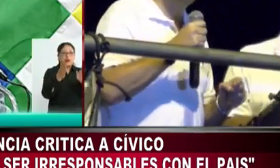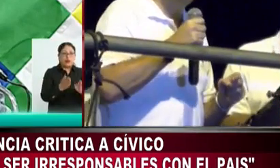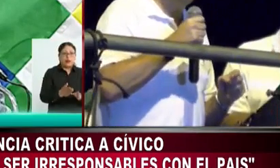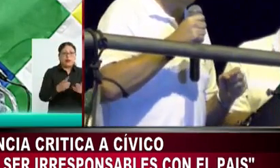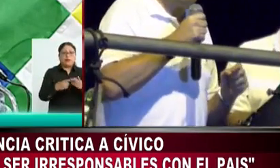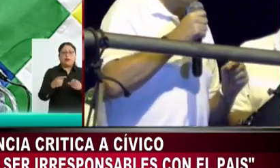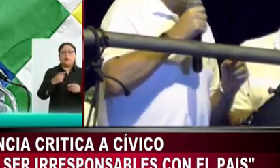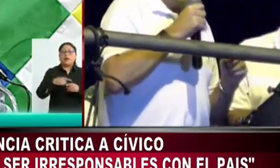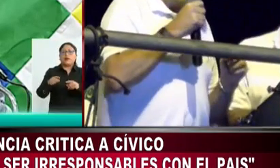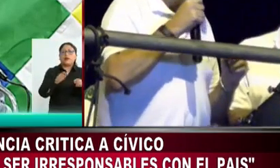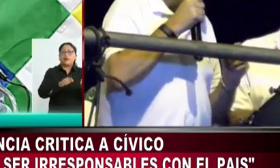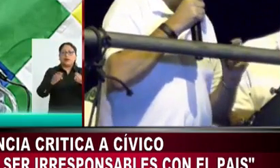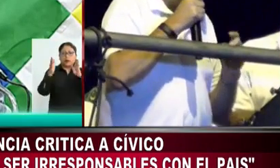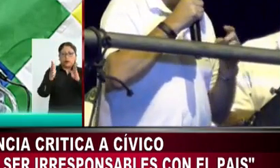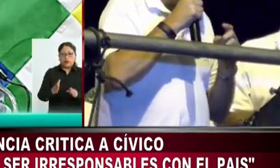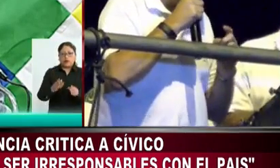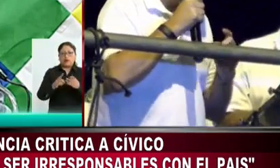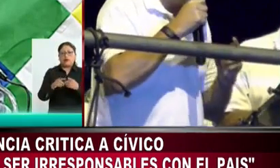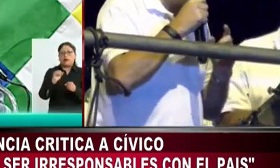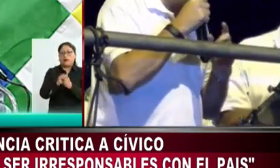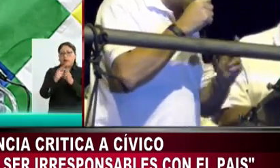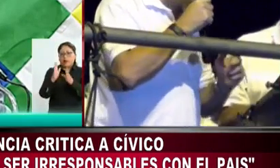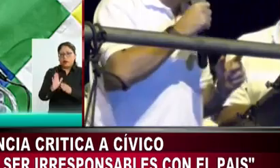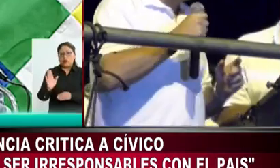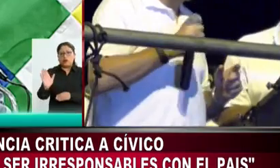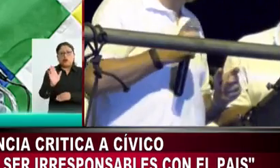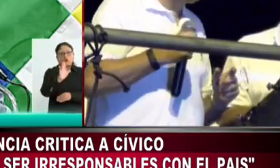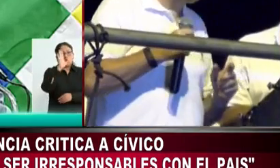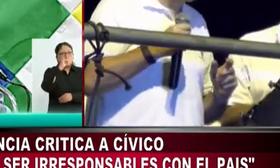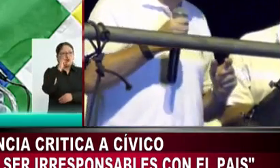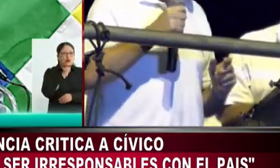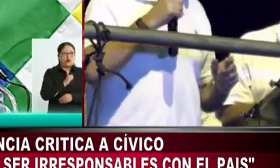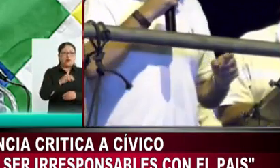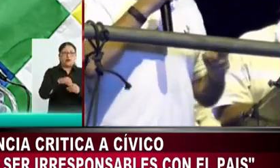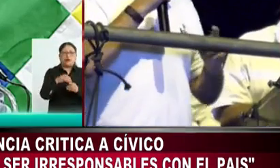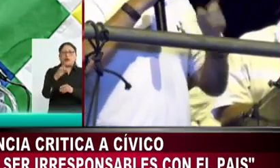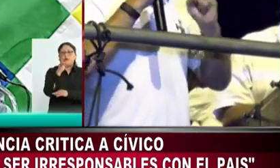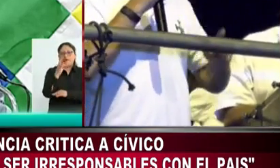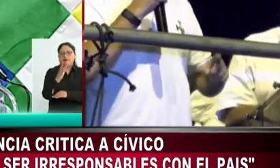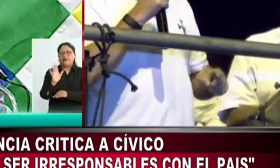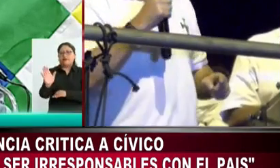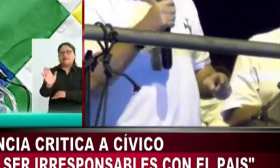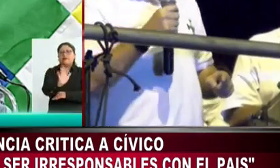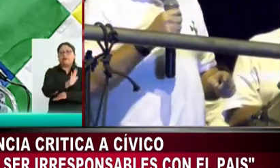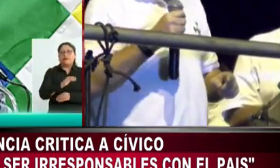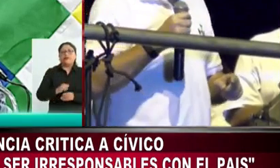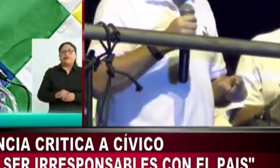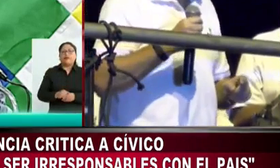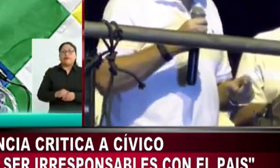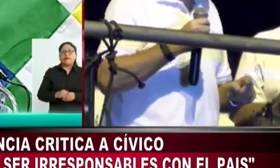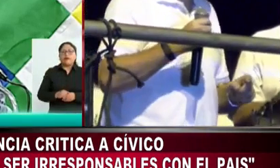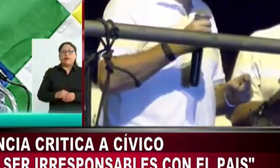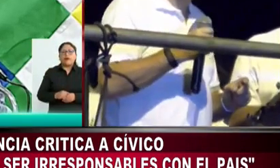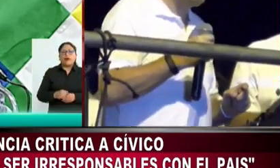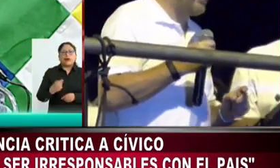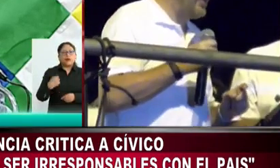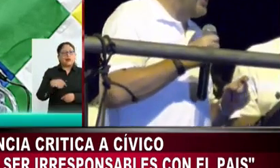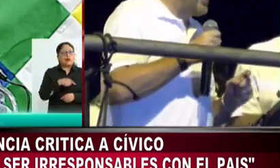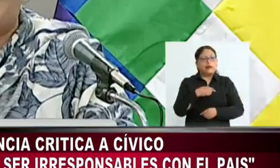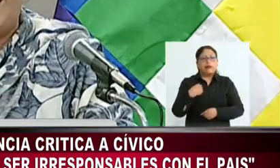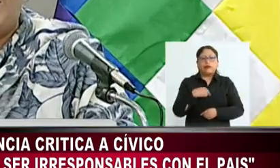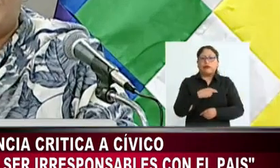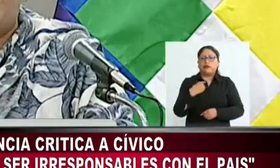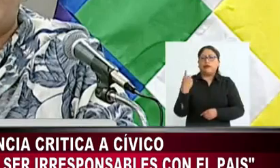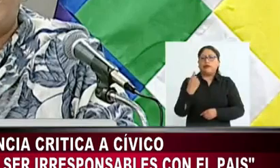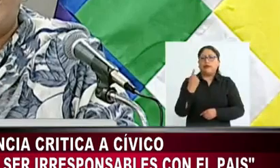transportista, trabajadora, trabajador de nuestro país. Sepa que siempre hemos estado abiertos